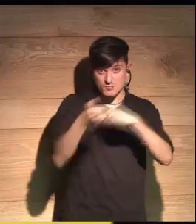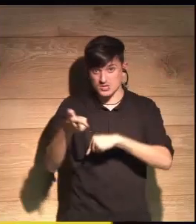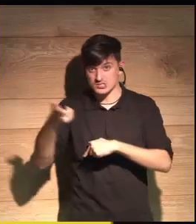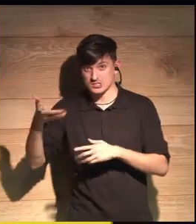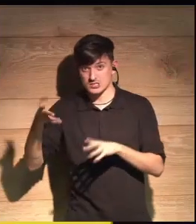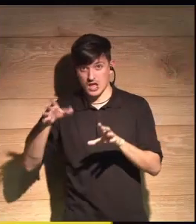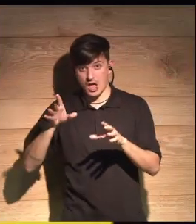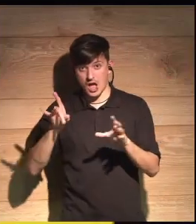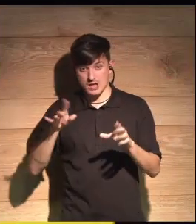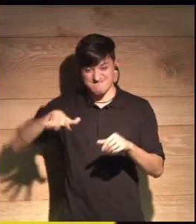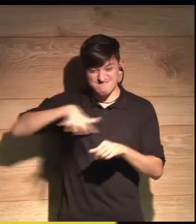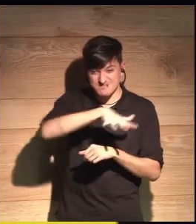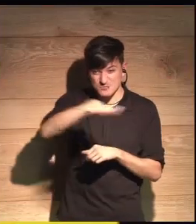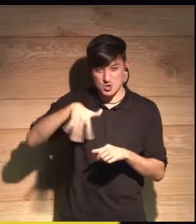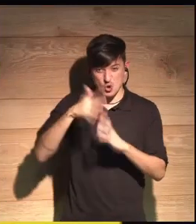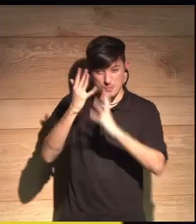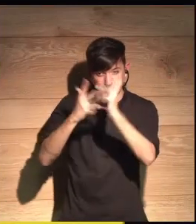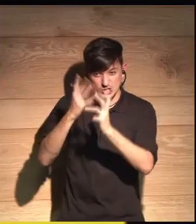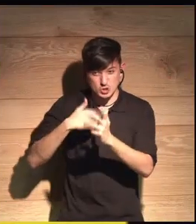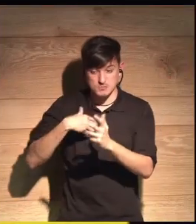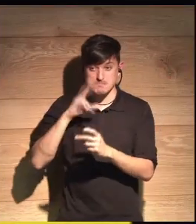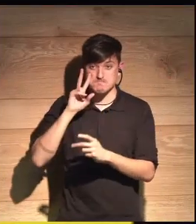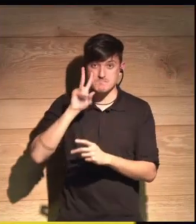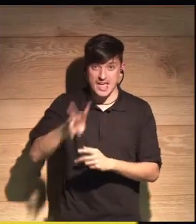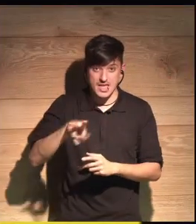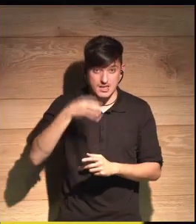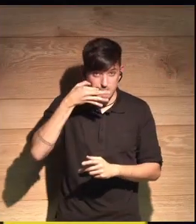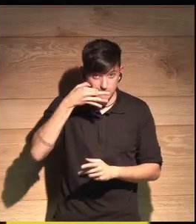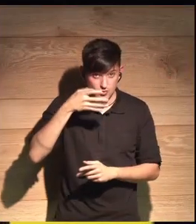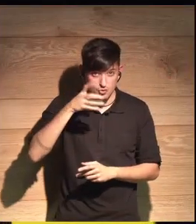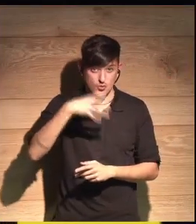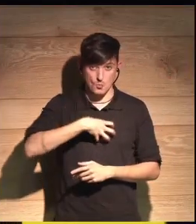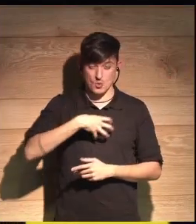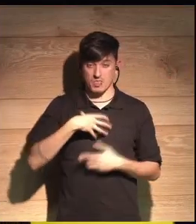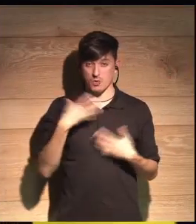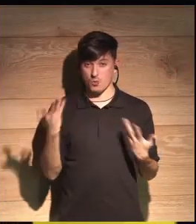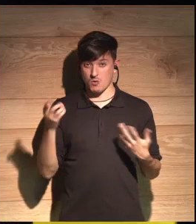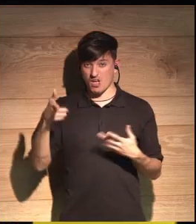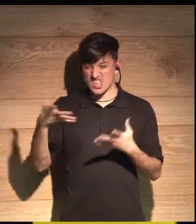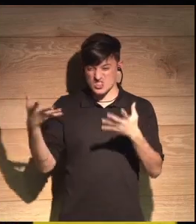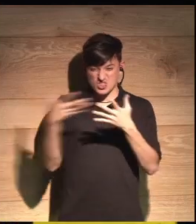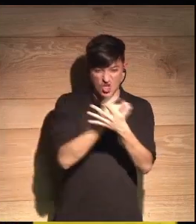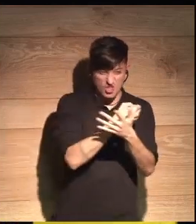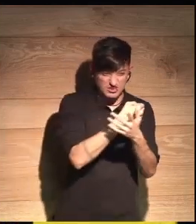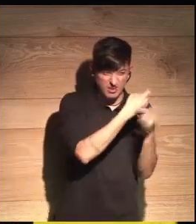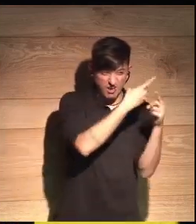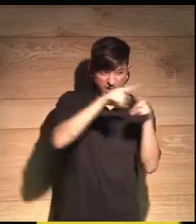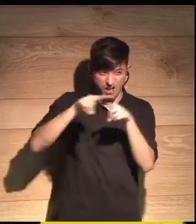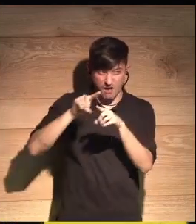campo operacional que nosotros no podemos ver con nuestros ojos donde todo eso se transforma en assets